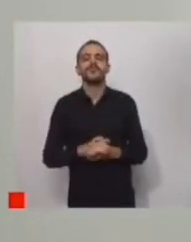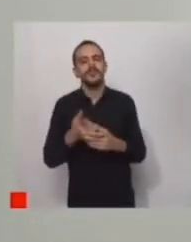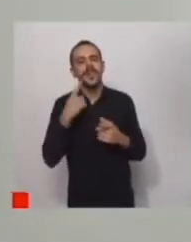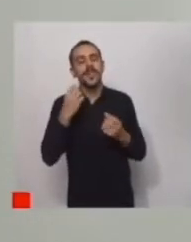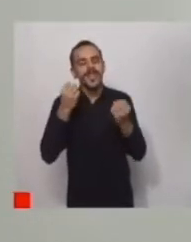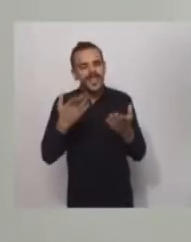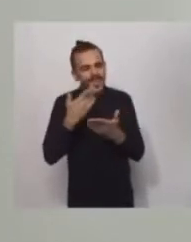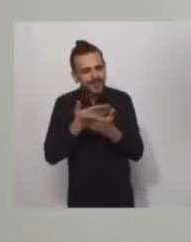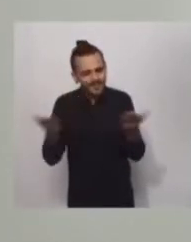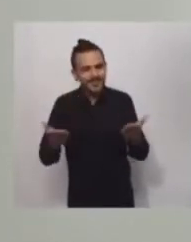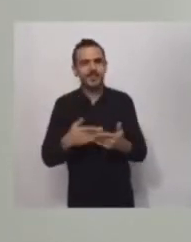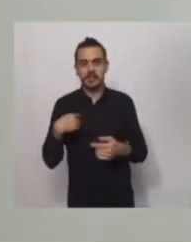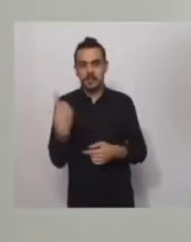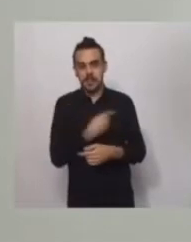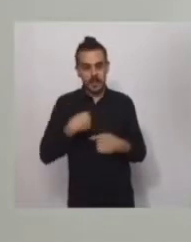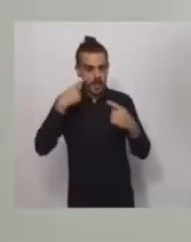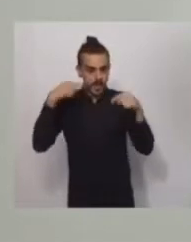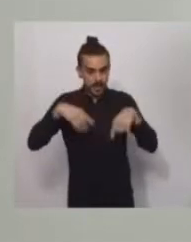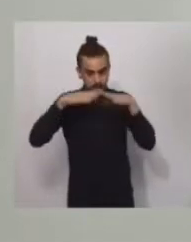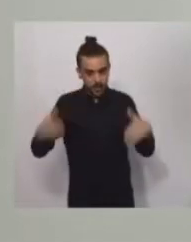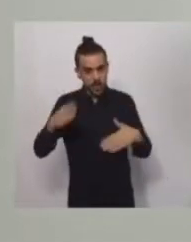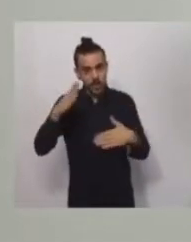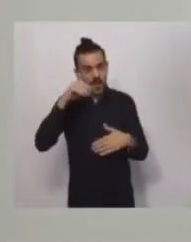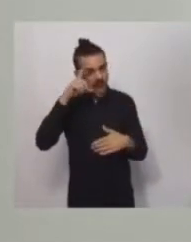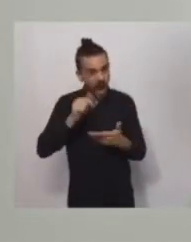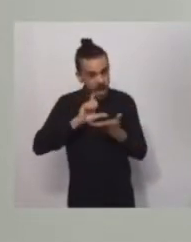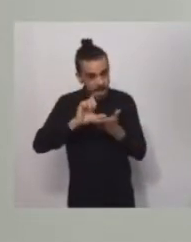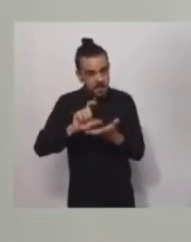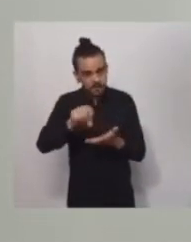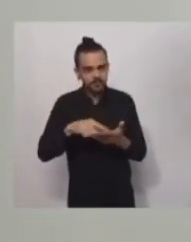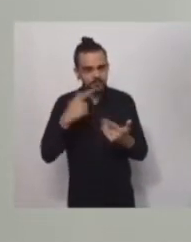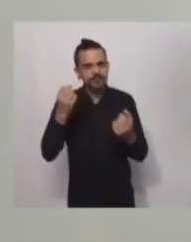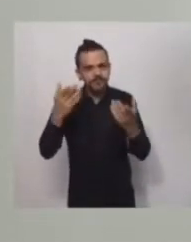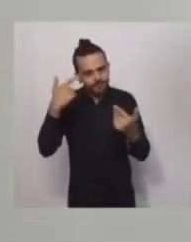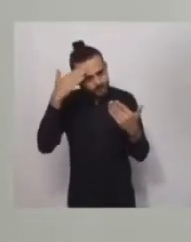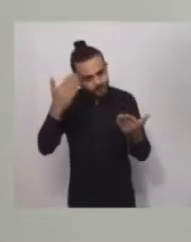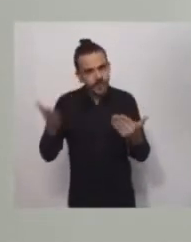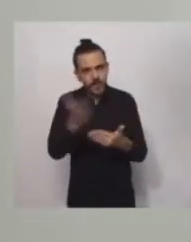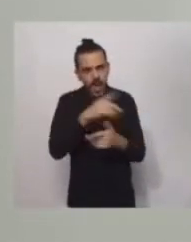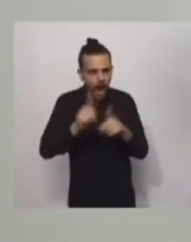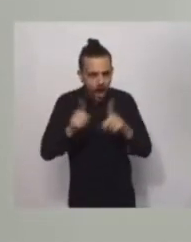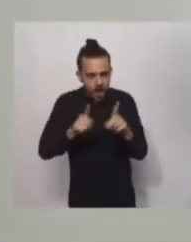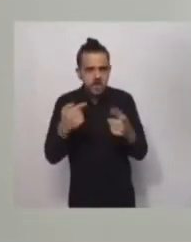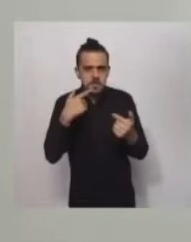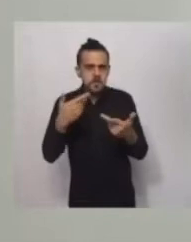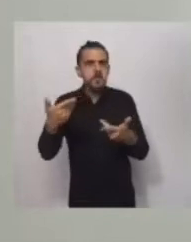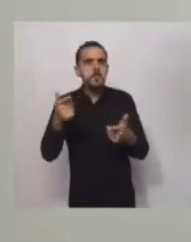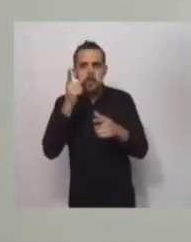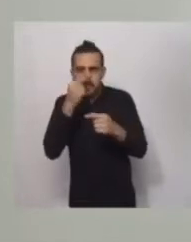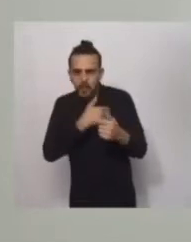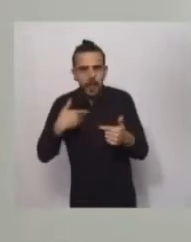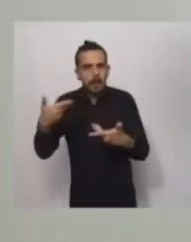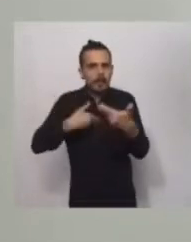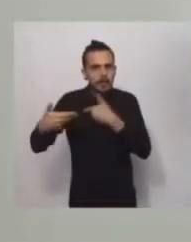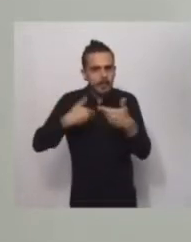tenemos planificado y hemos trabajado mucho también desde la virtualidad en futuros programas que vamos a aplicar. Tenemos muy cerca